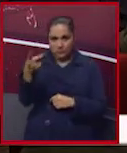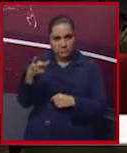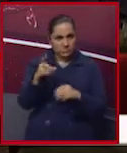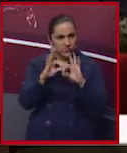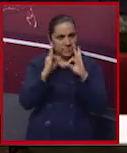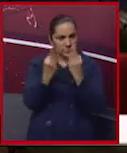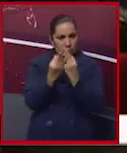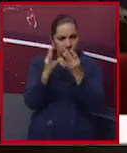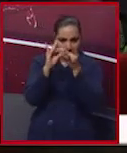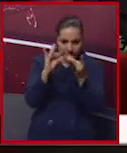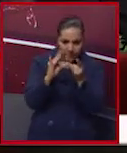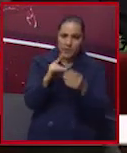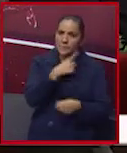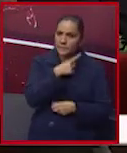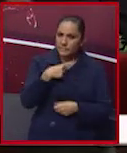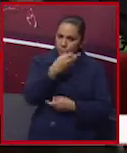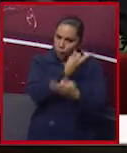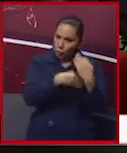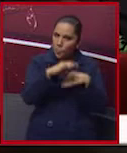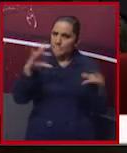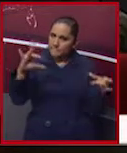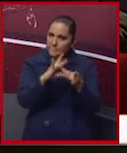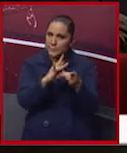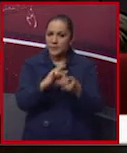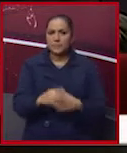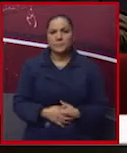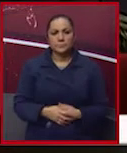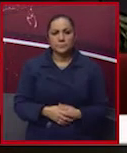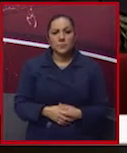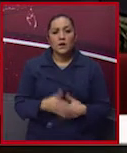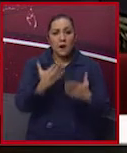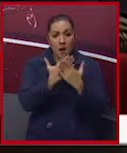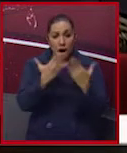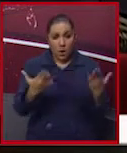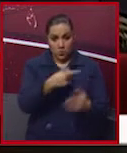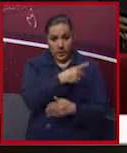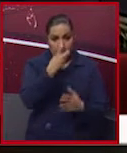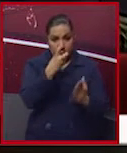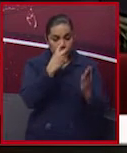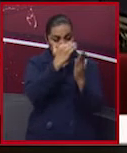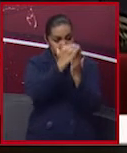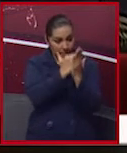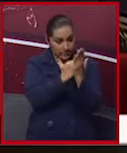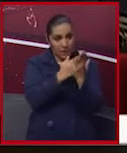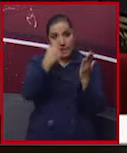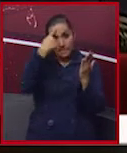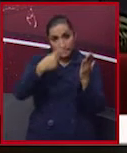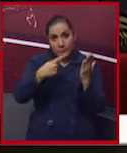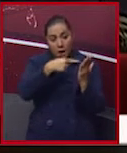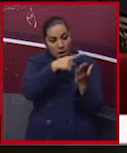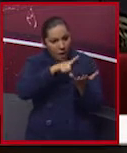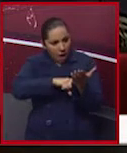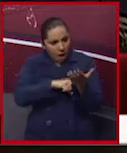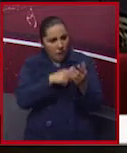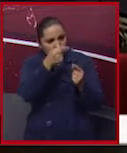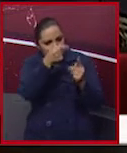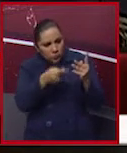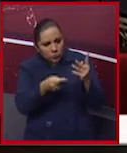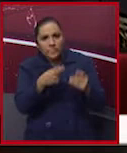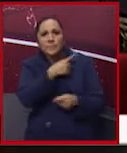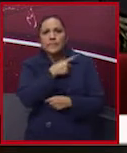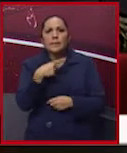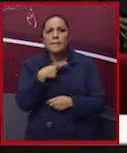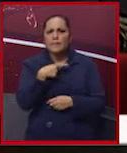Si un buen dogmático no está dispuesto a entender el sentido de esa evolución, no va a dar cuenta de cómo la figura incluso